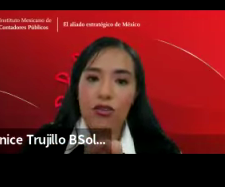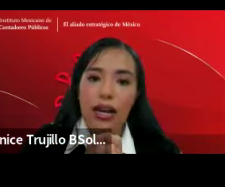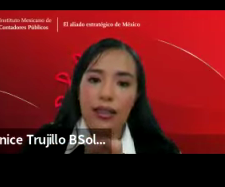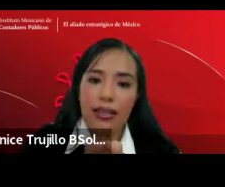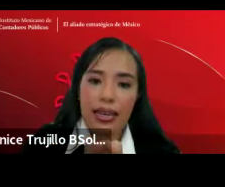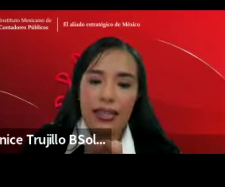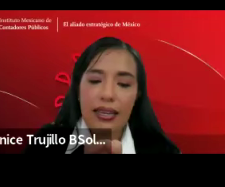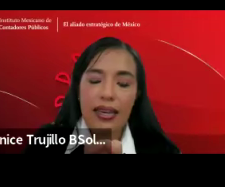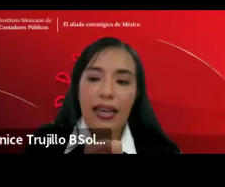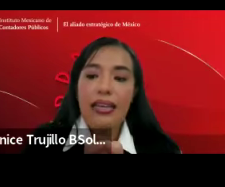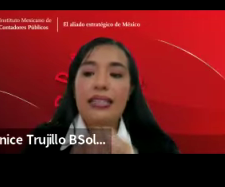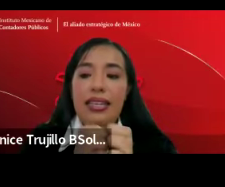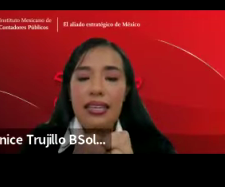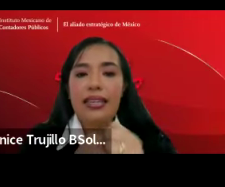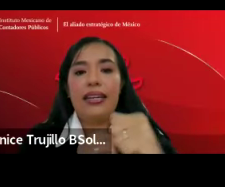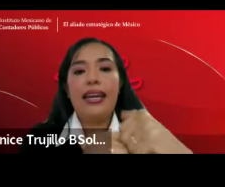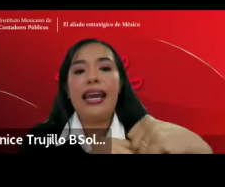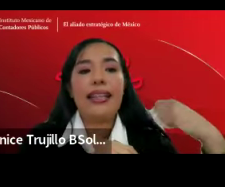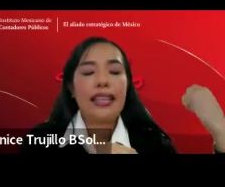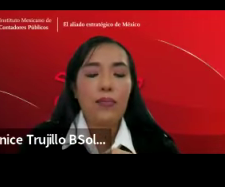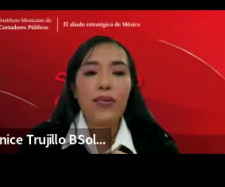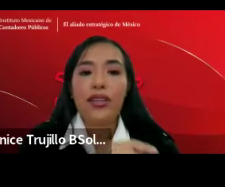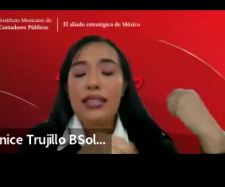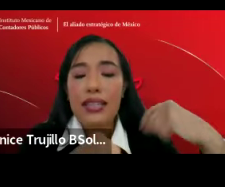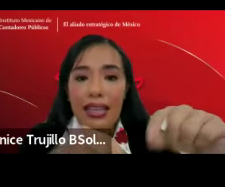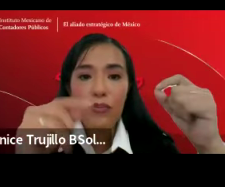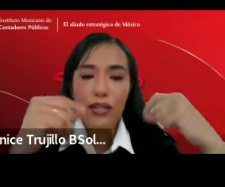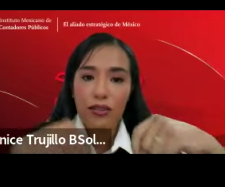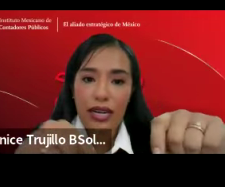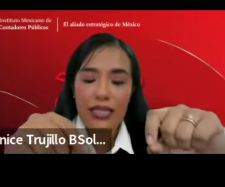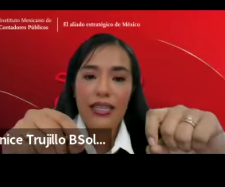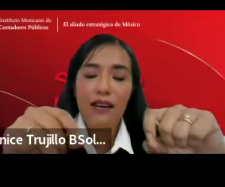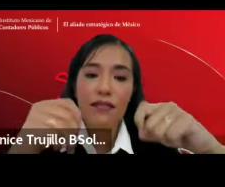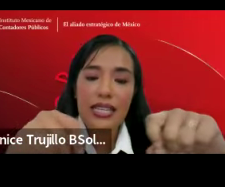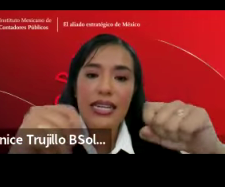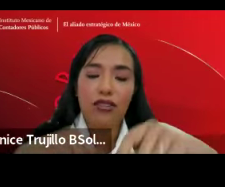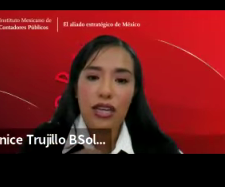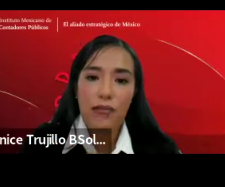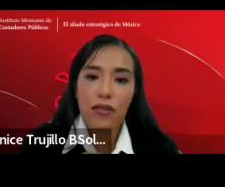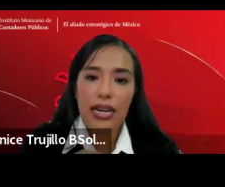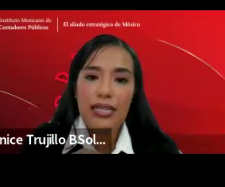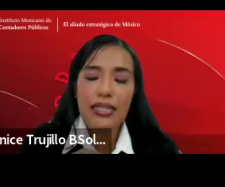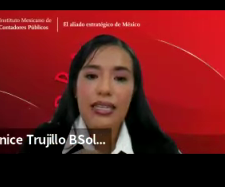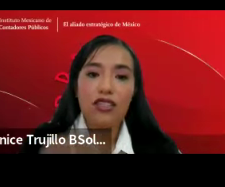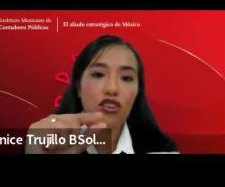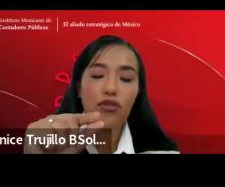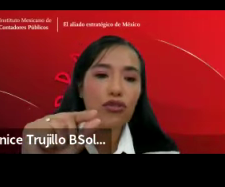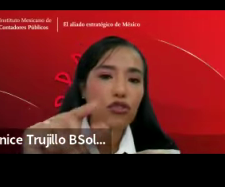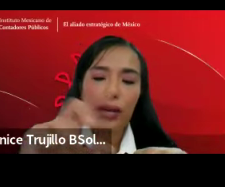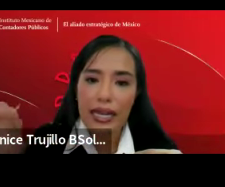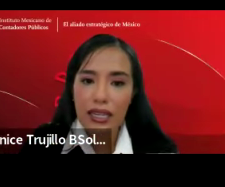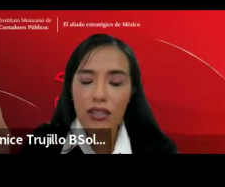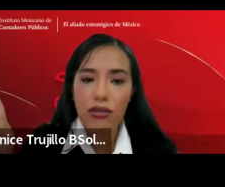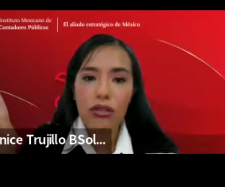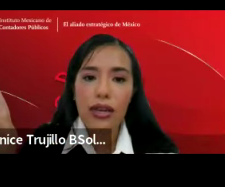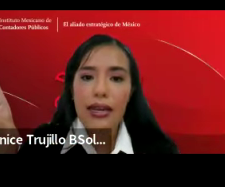el aviso ante el SAT. Si entra por distintas personas, sea físicas o sea morales, y son